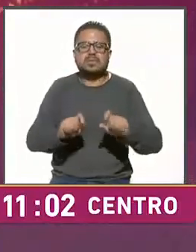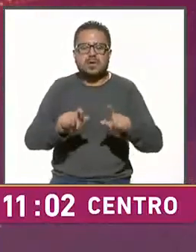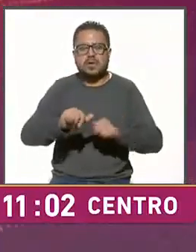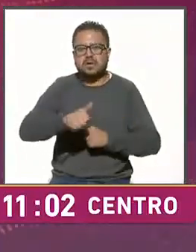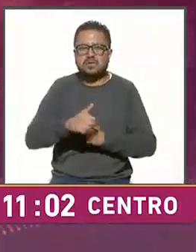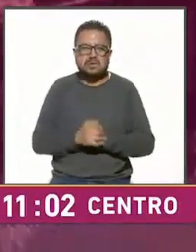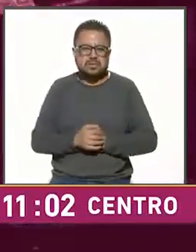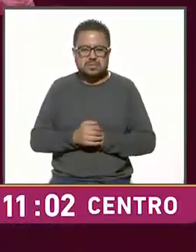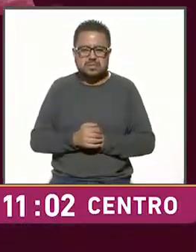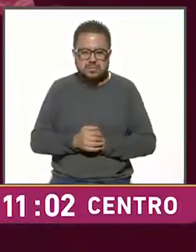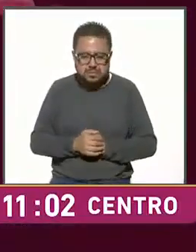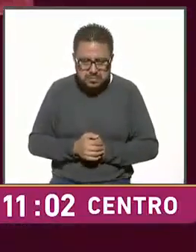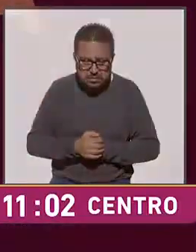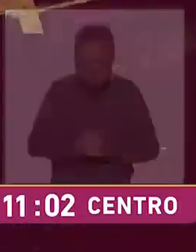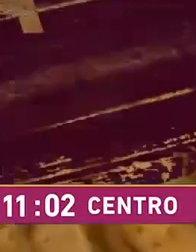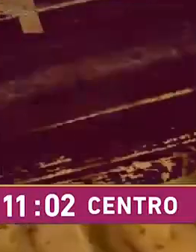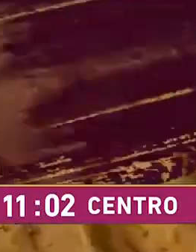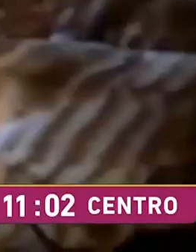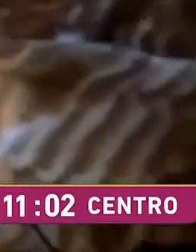11